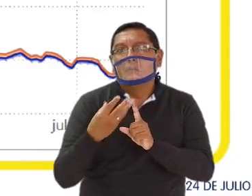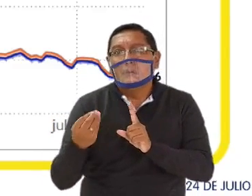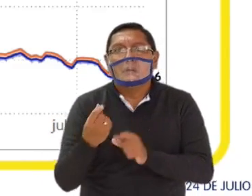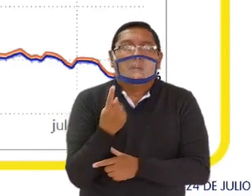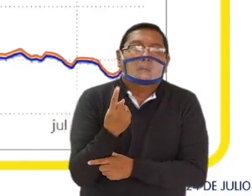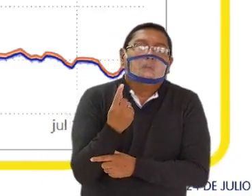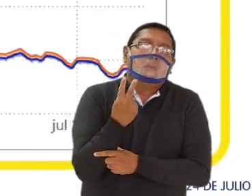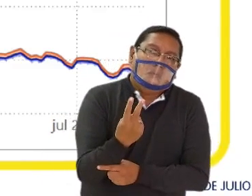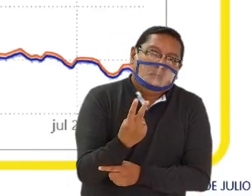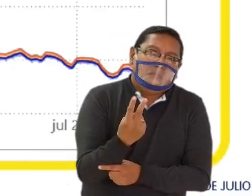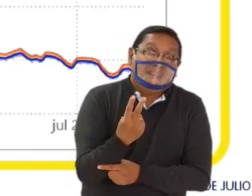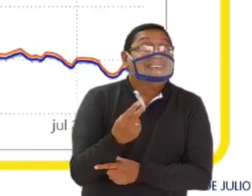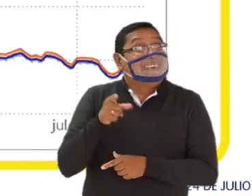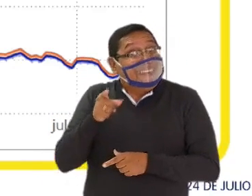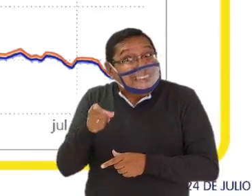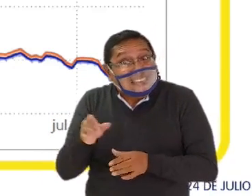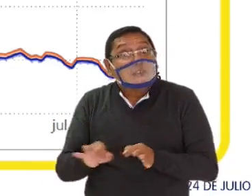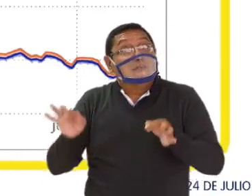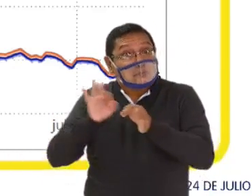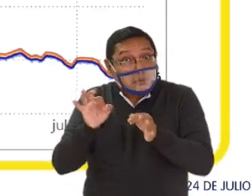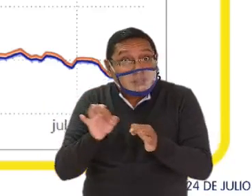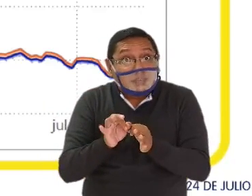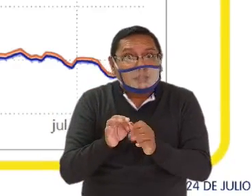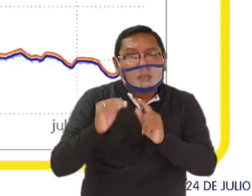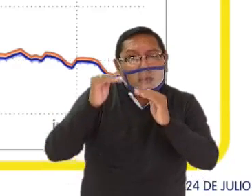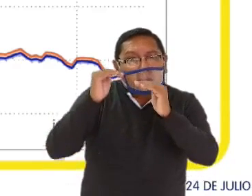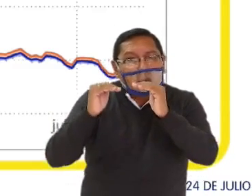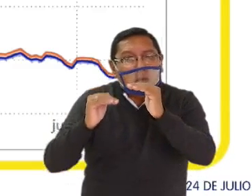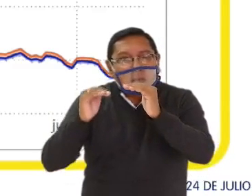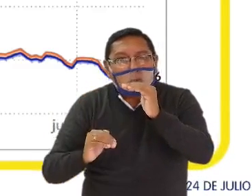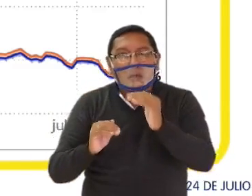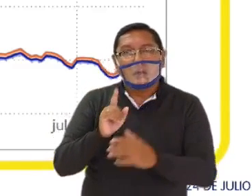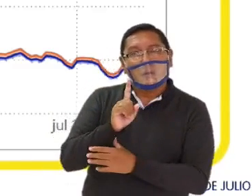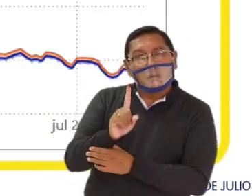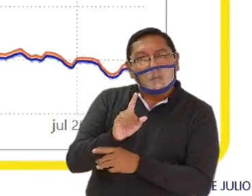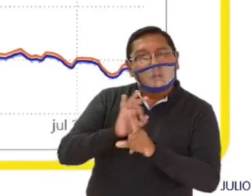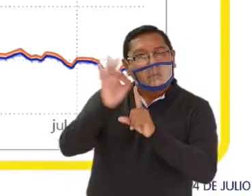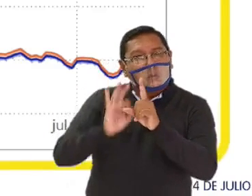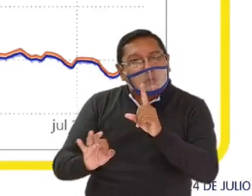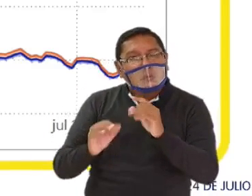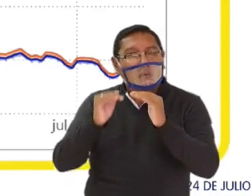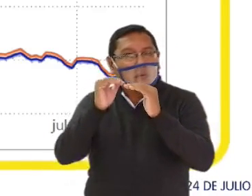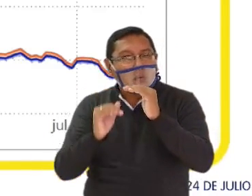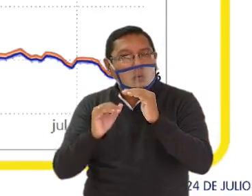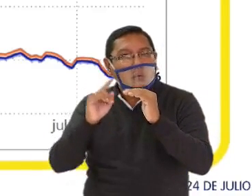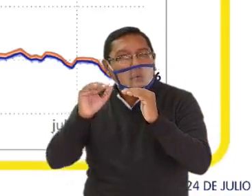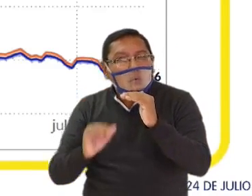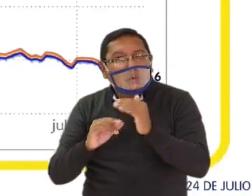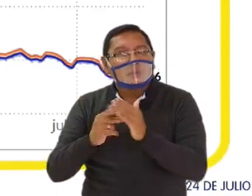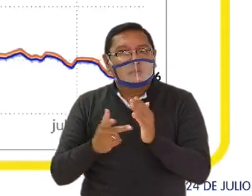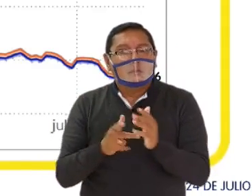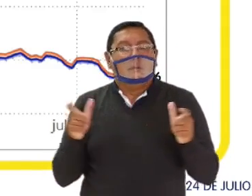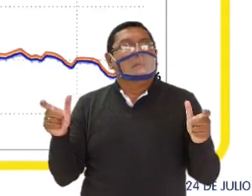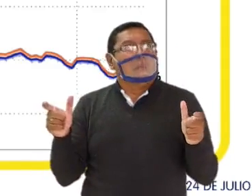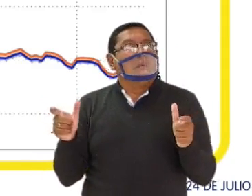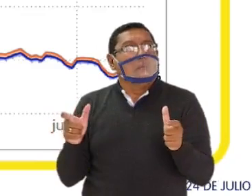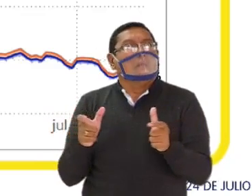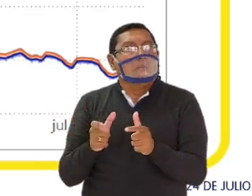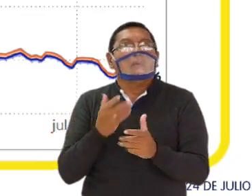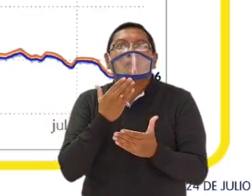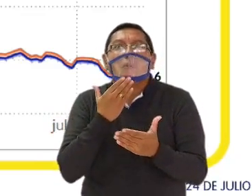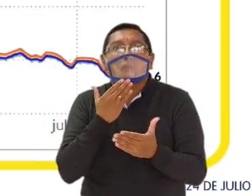podamos mantener ese RT o tasa de contagio en 1 o menor de 1, estaremos disminuyendo el